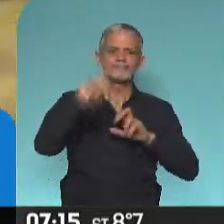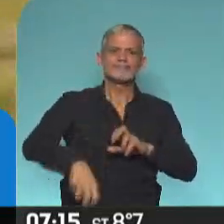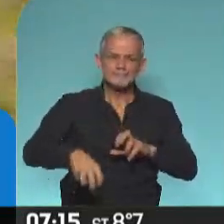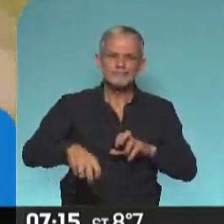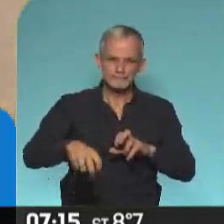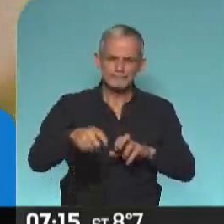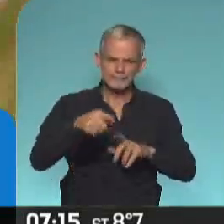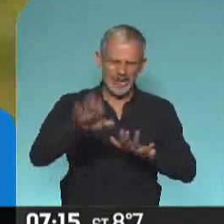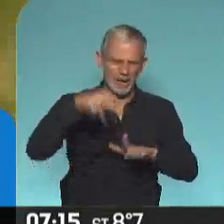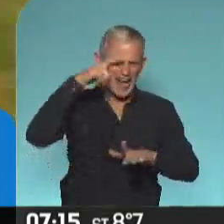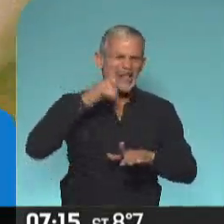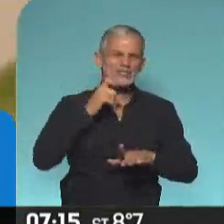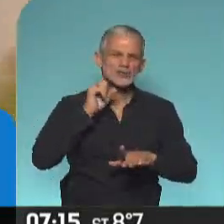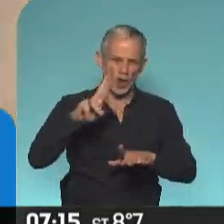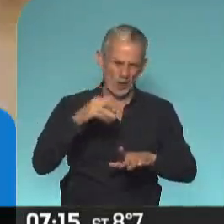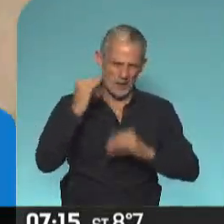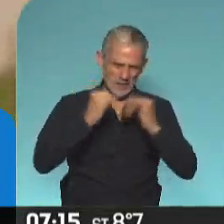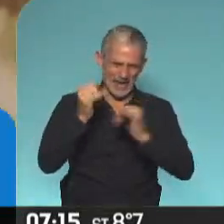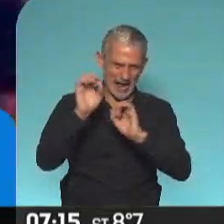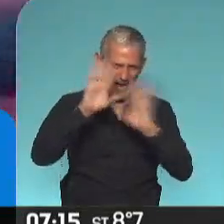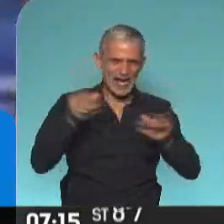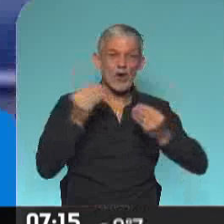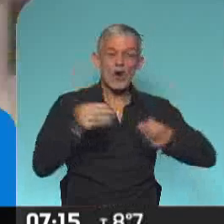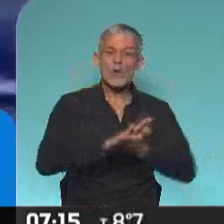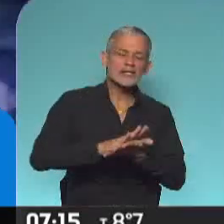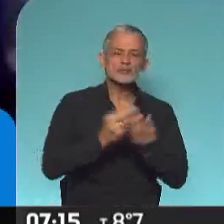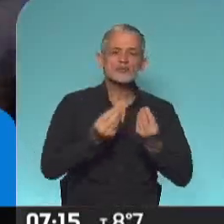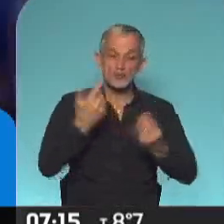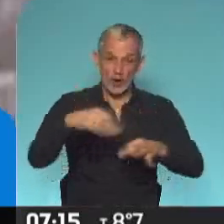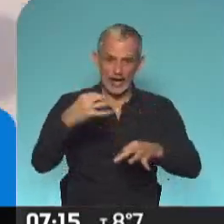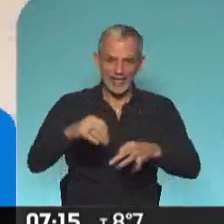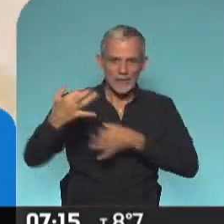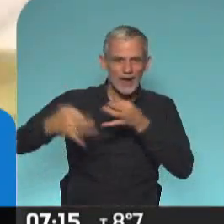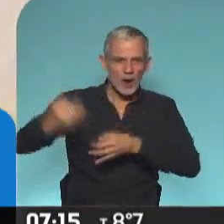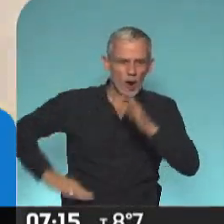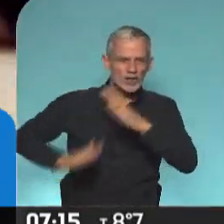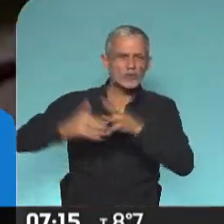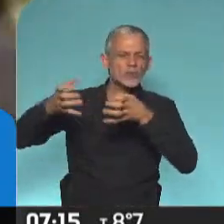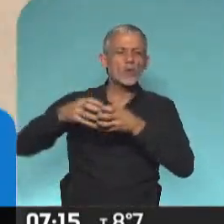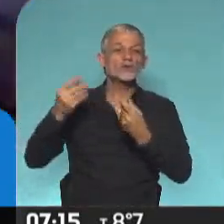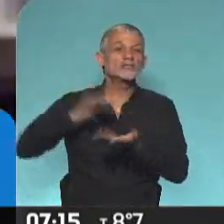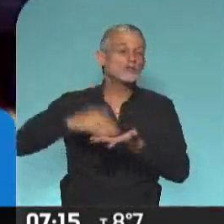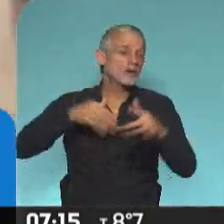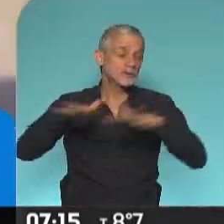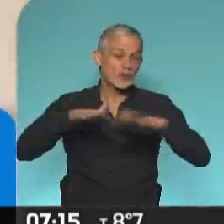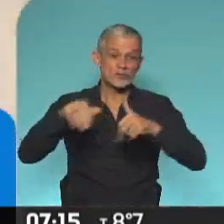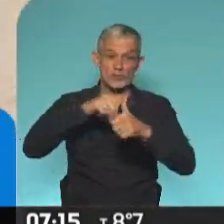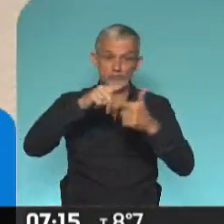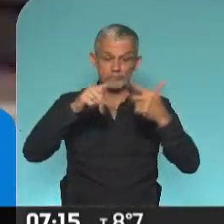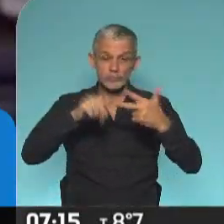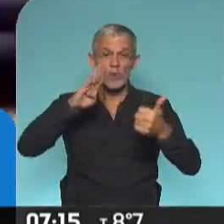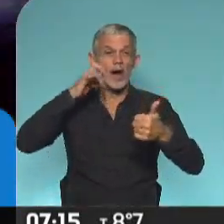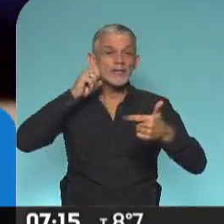Néstor seguramente lo va a explicar más en detalle, y la resolución que debe tomar el máximo Tribunal de Justicia a propósito de la situación de